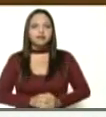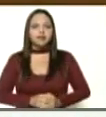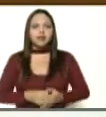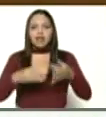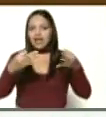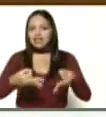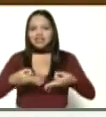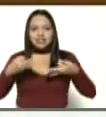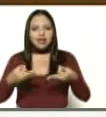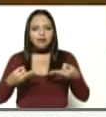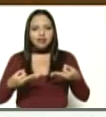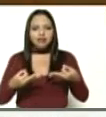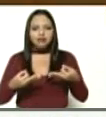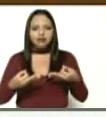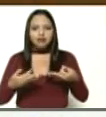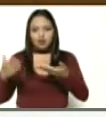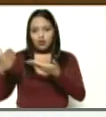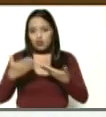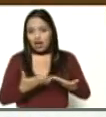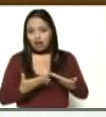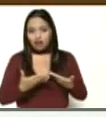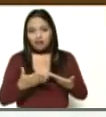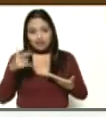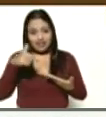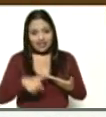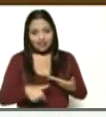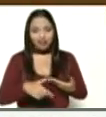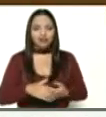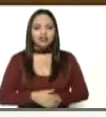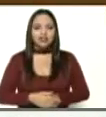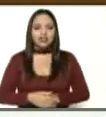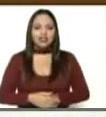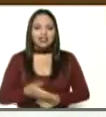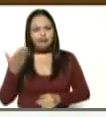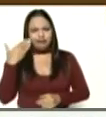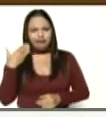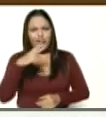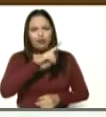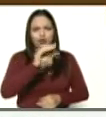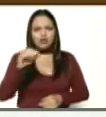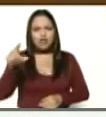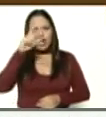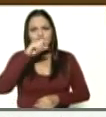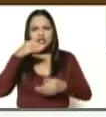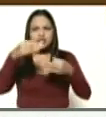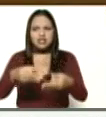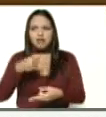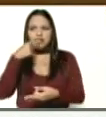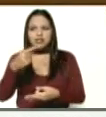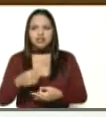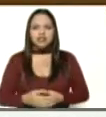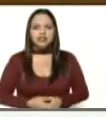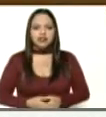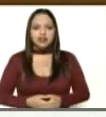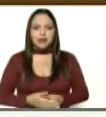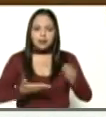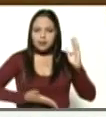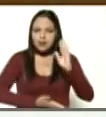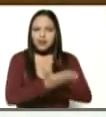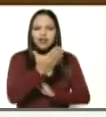siempre nos trajo a este año hace 200 años. Nos decía siempre, llegar al 21,